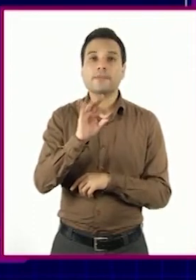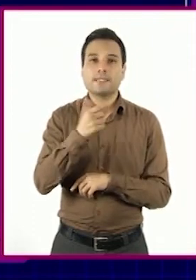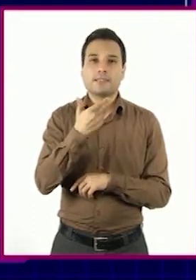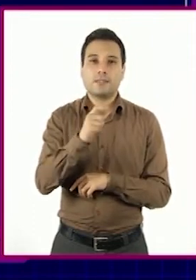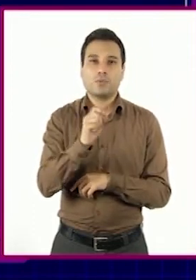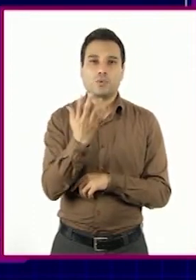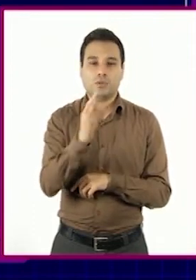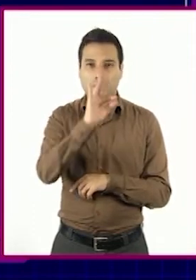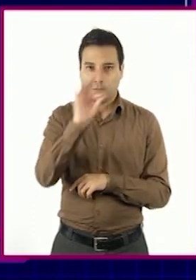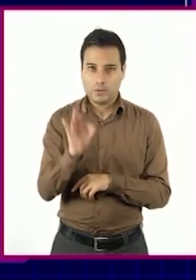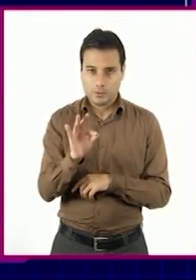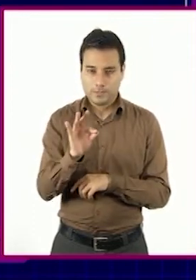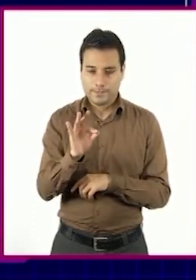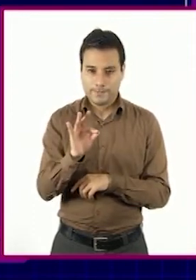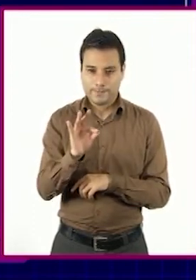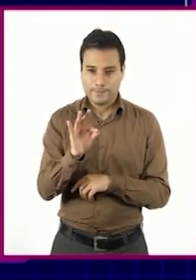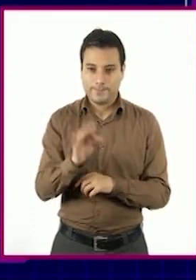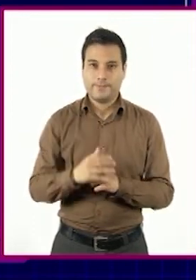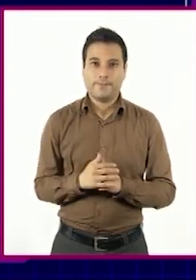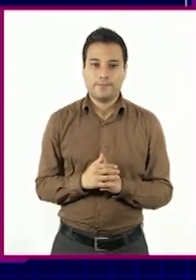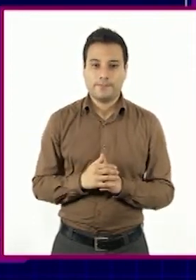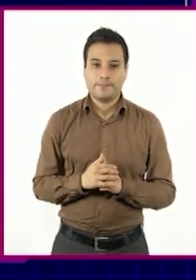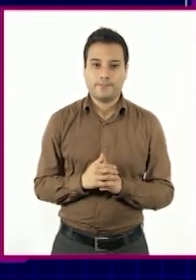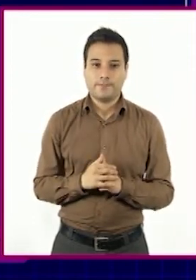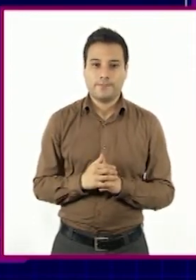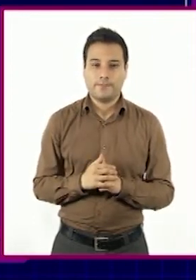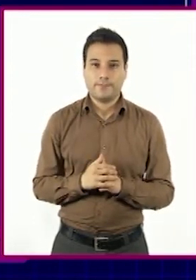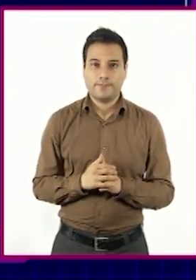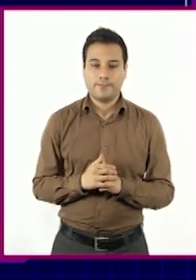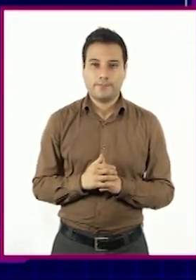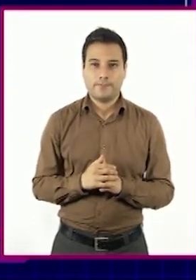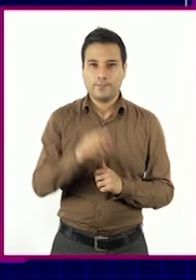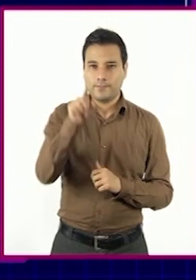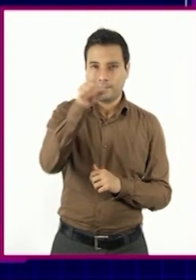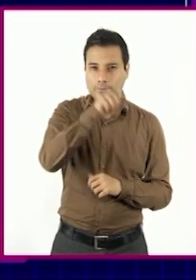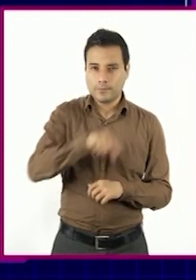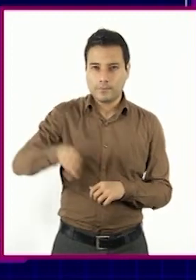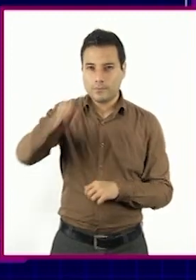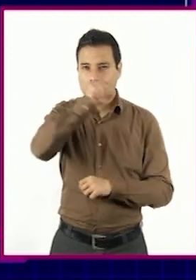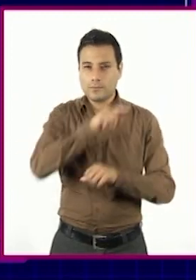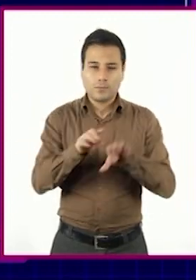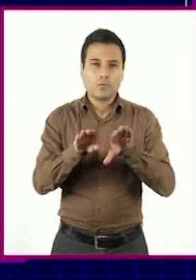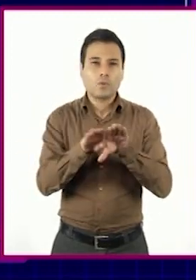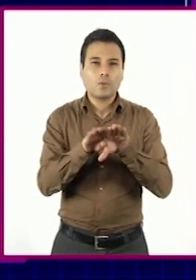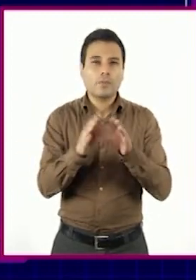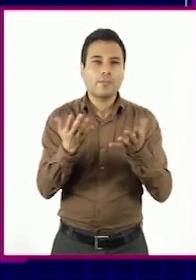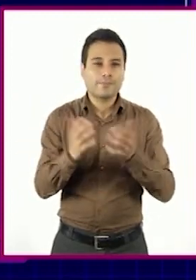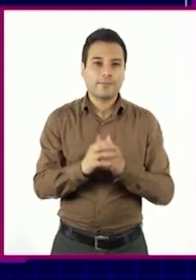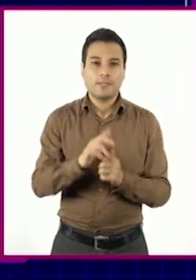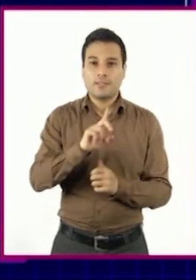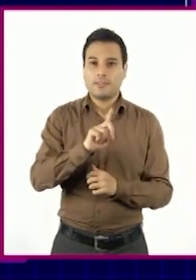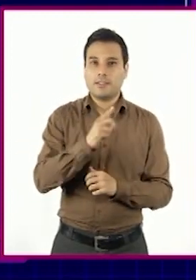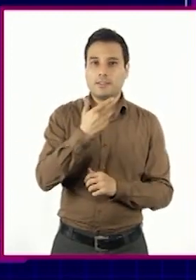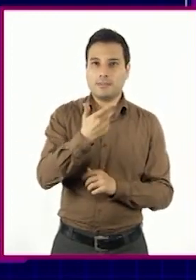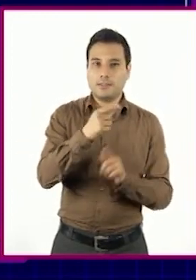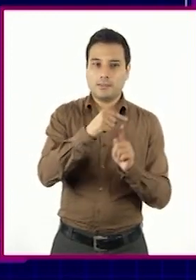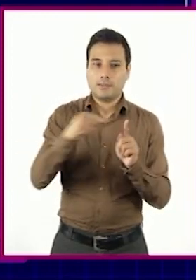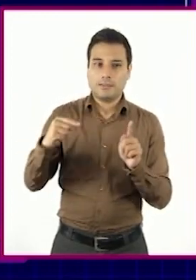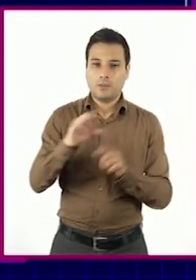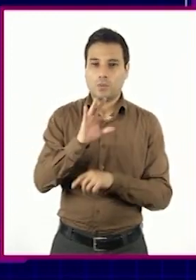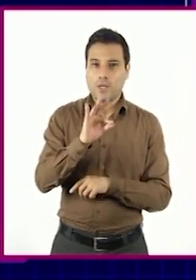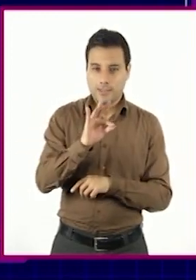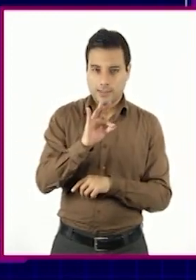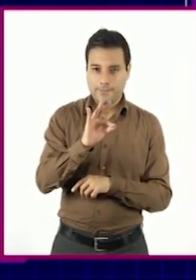de 7.5%. Para calcular los sectores circulares, de 37 se divide entre 40.